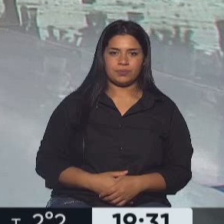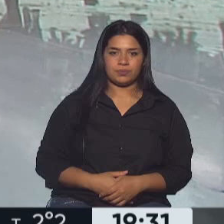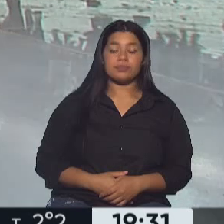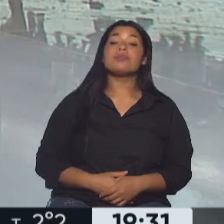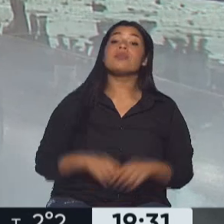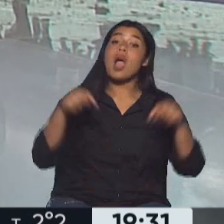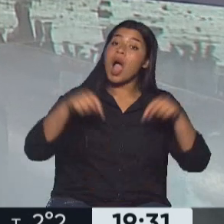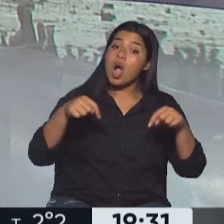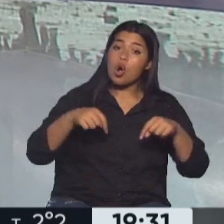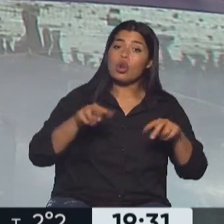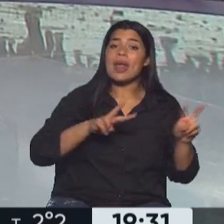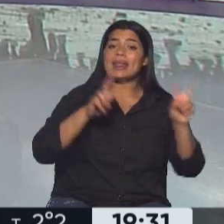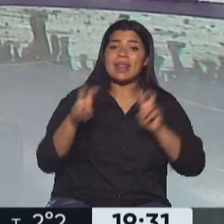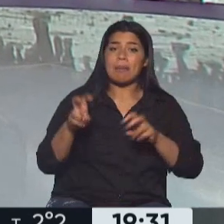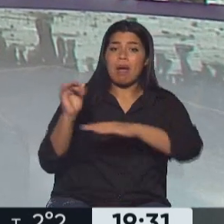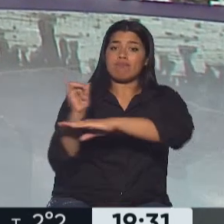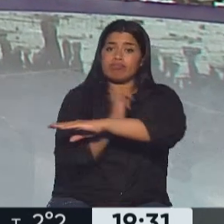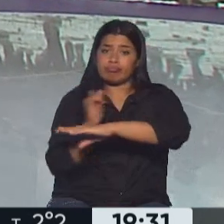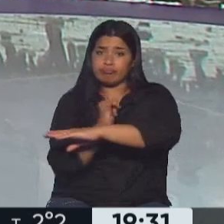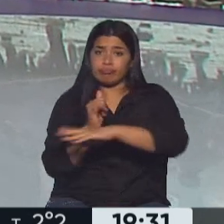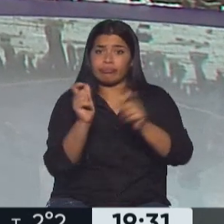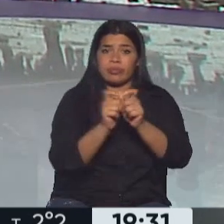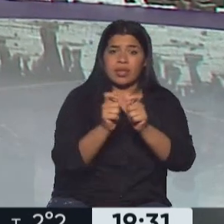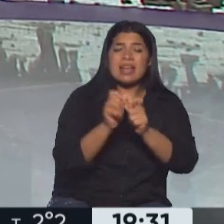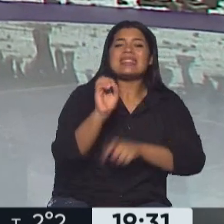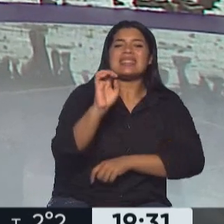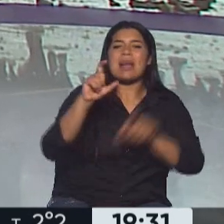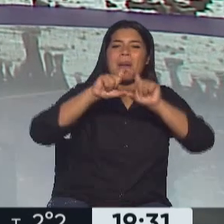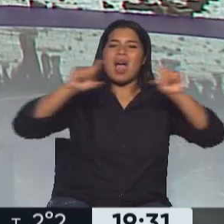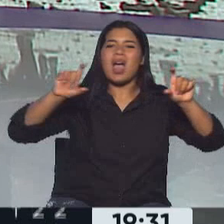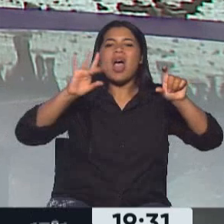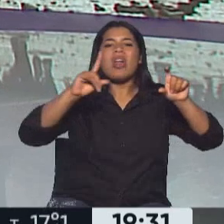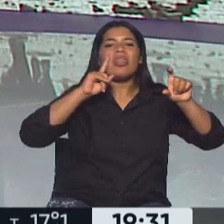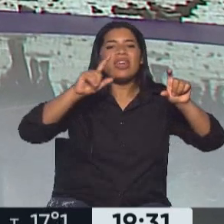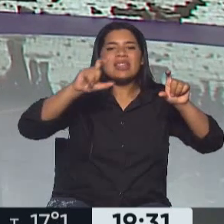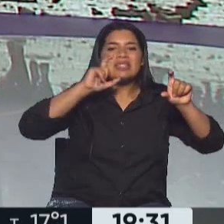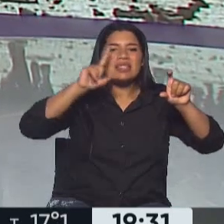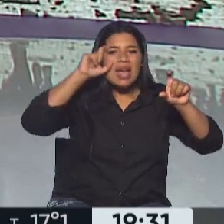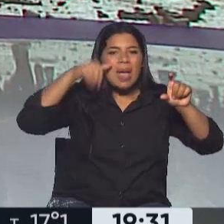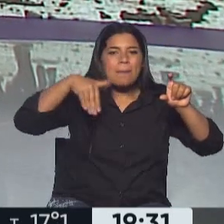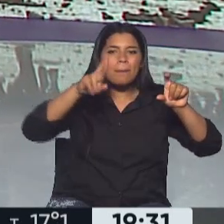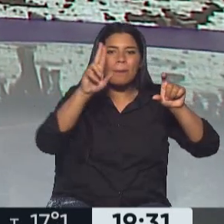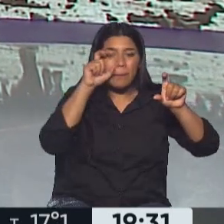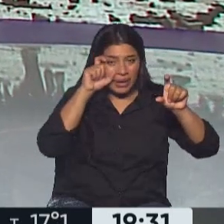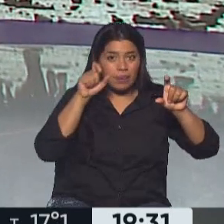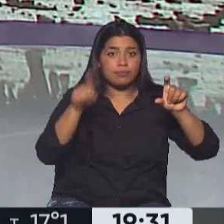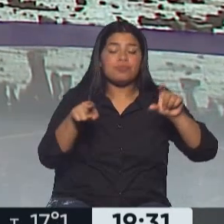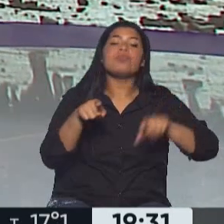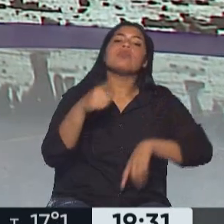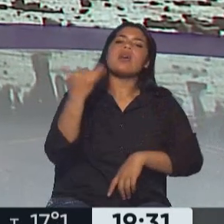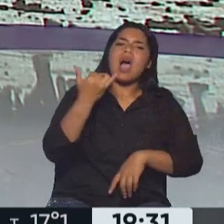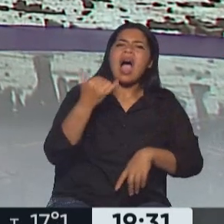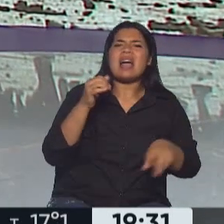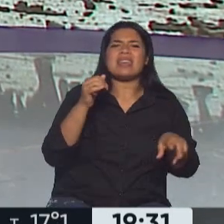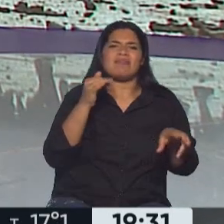hablamos ahora el documental diciembre que estrena codirigido por Alejandro Bercovich y César González que gira alrededor de los